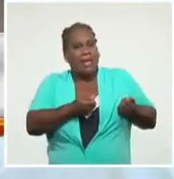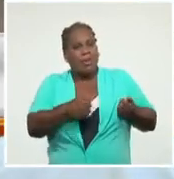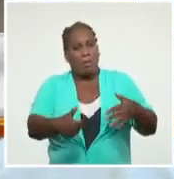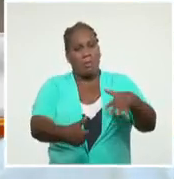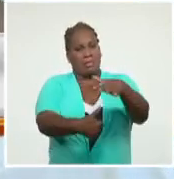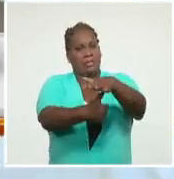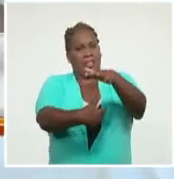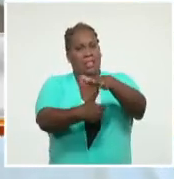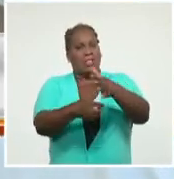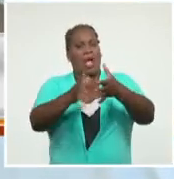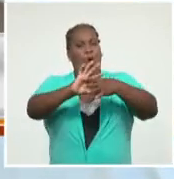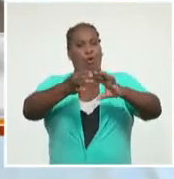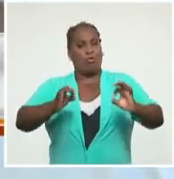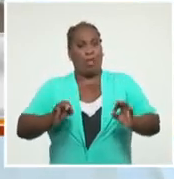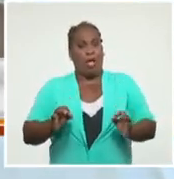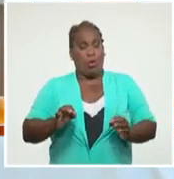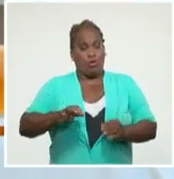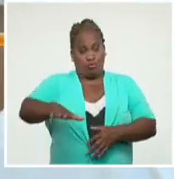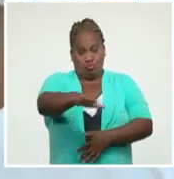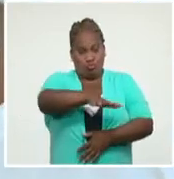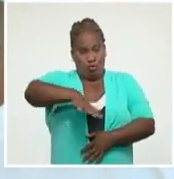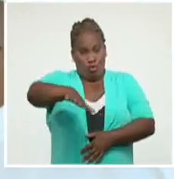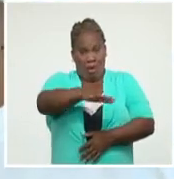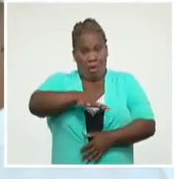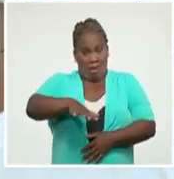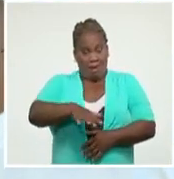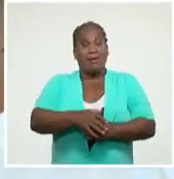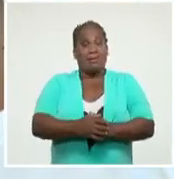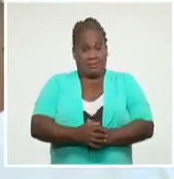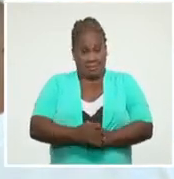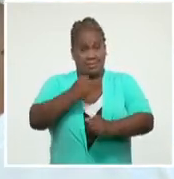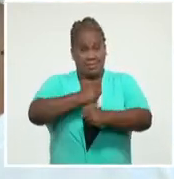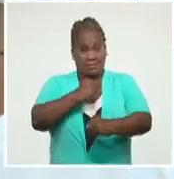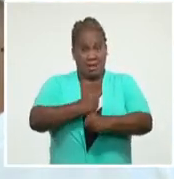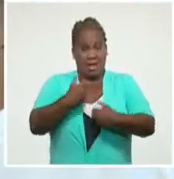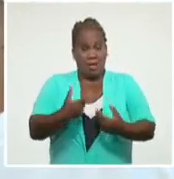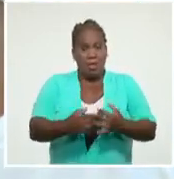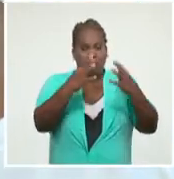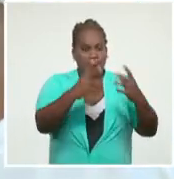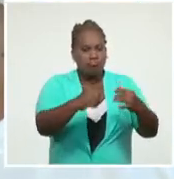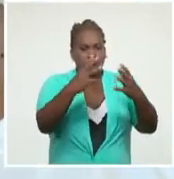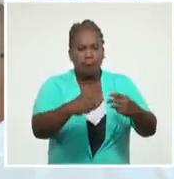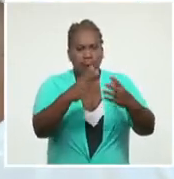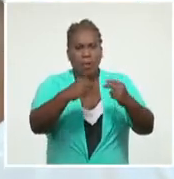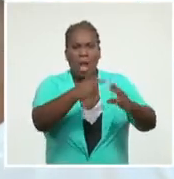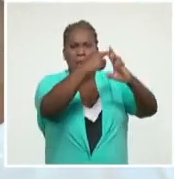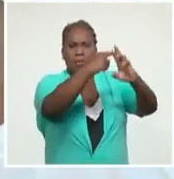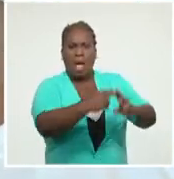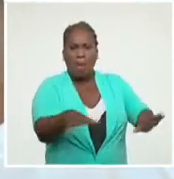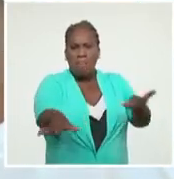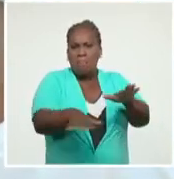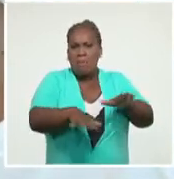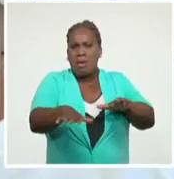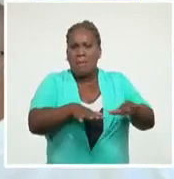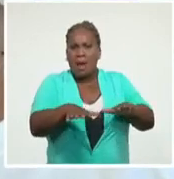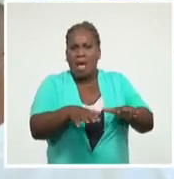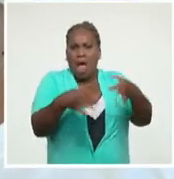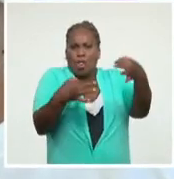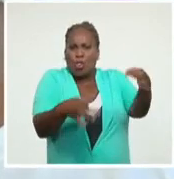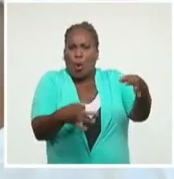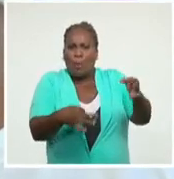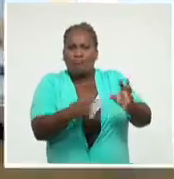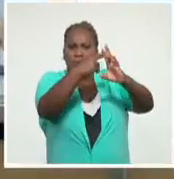cada coordinador de zona está inmerso en hacer el levantamiento del listado de todas las personas que vamos